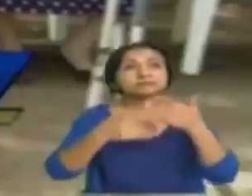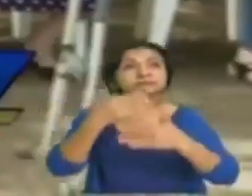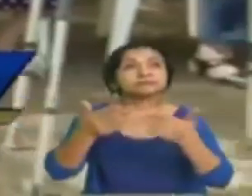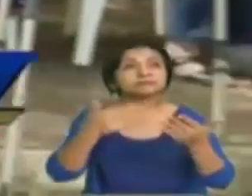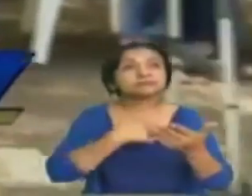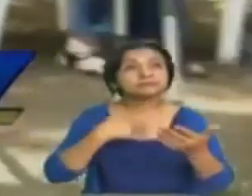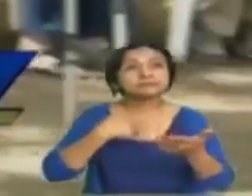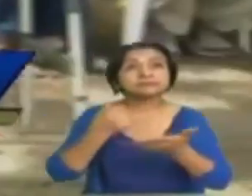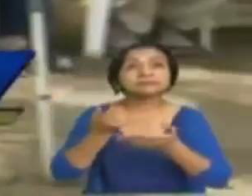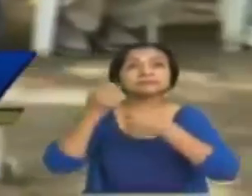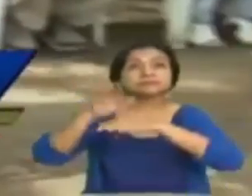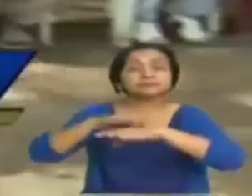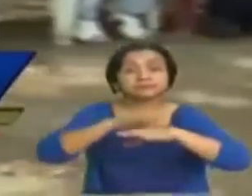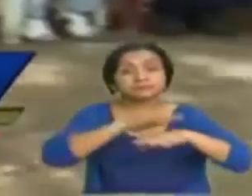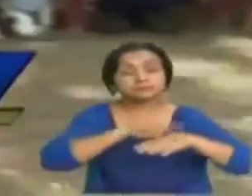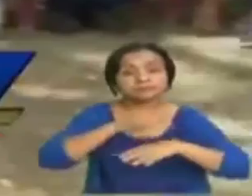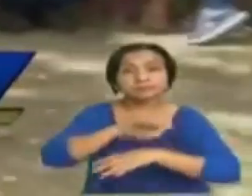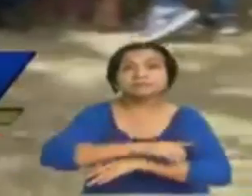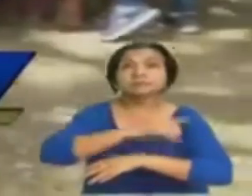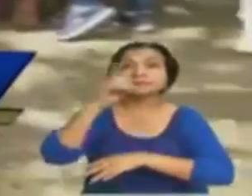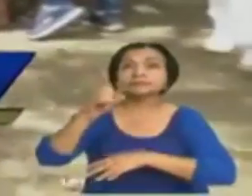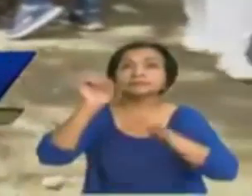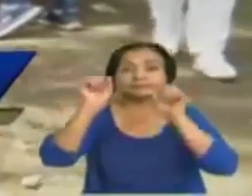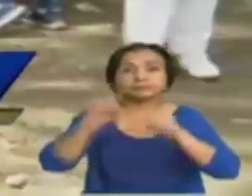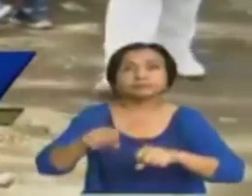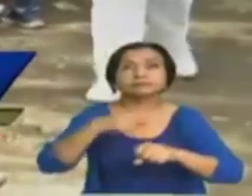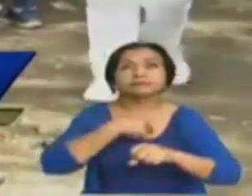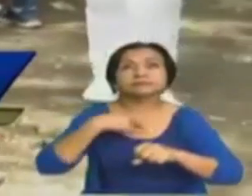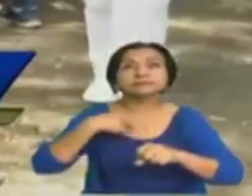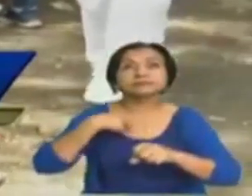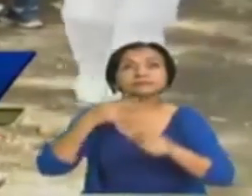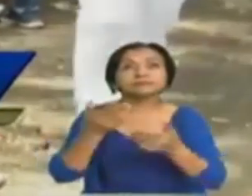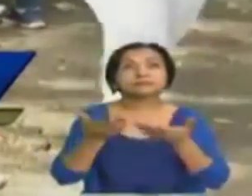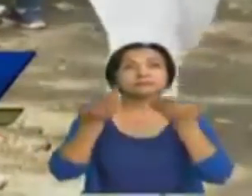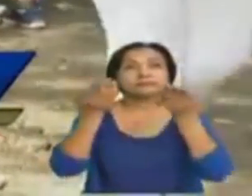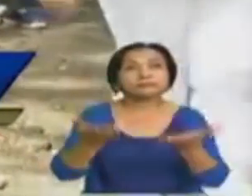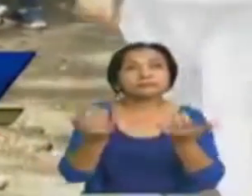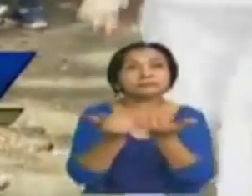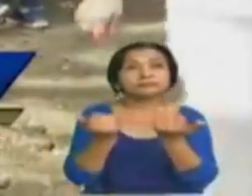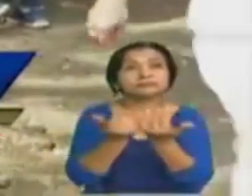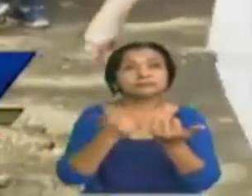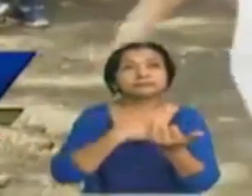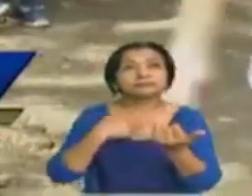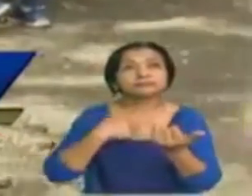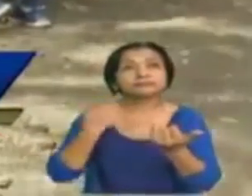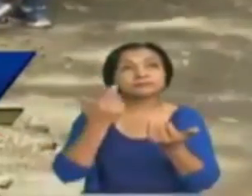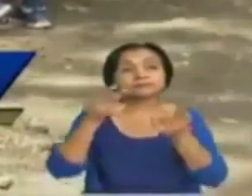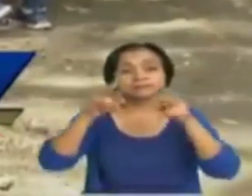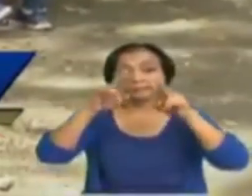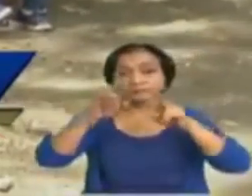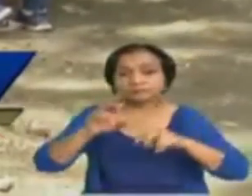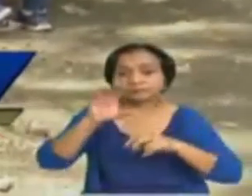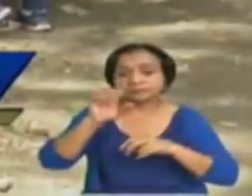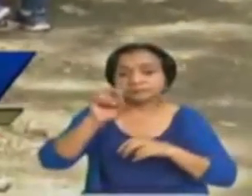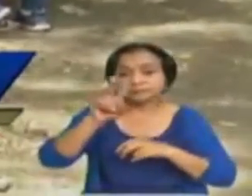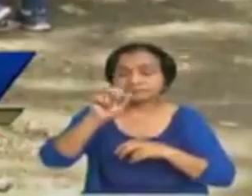Managua también, y el miércoles en nuestro río San Juan, en las minas, el jueves también en Managua, jueves 29,